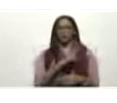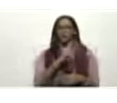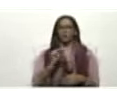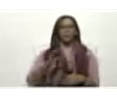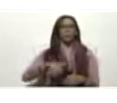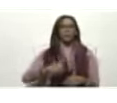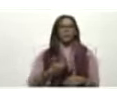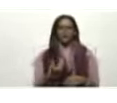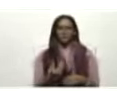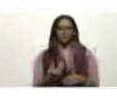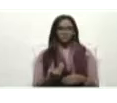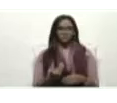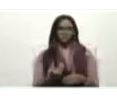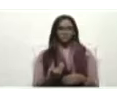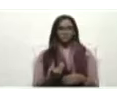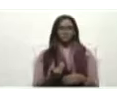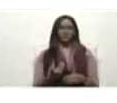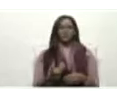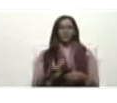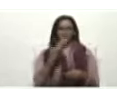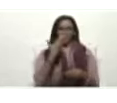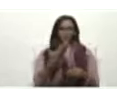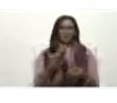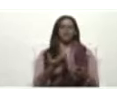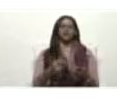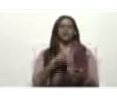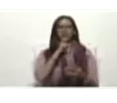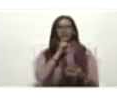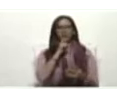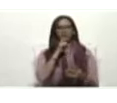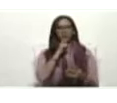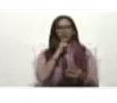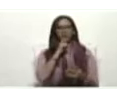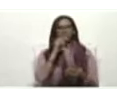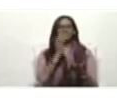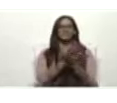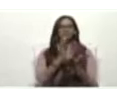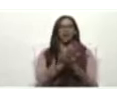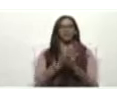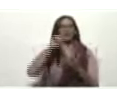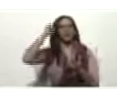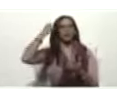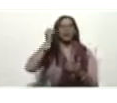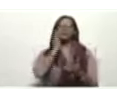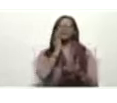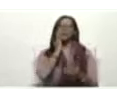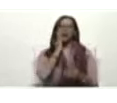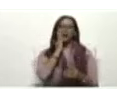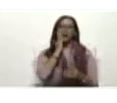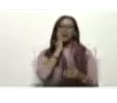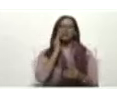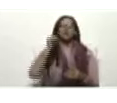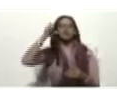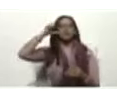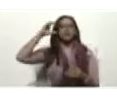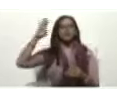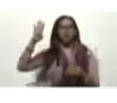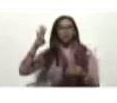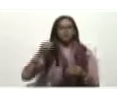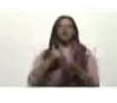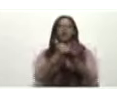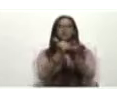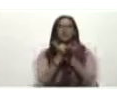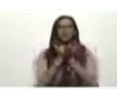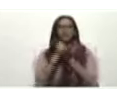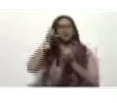Ni podrán. Y ante las dificultades, siempre recuerdo a mi mamá. Dios proveerá,